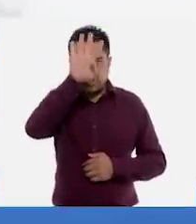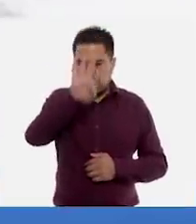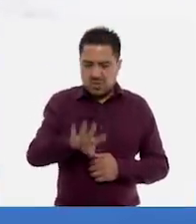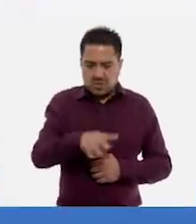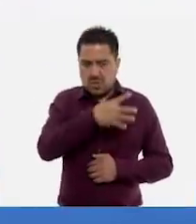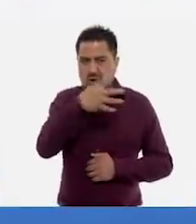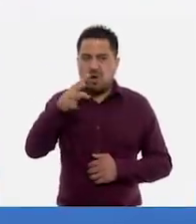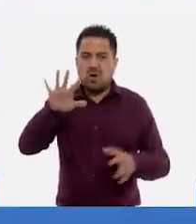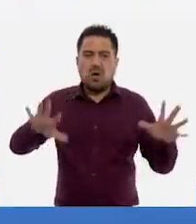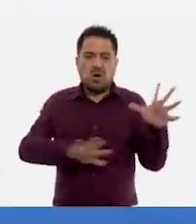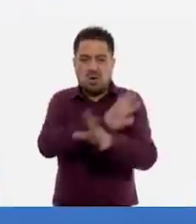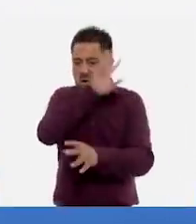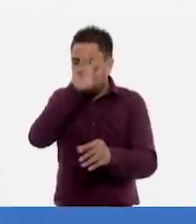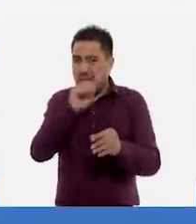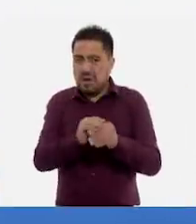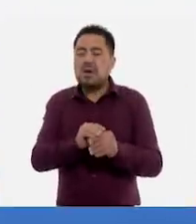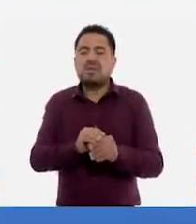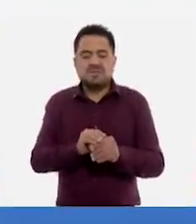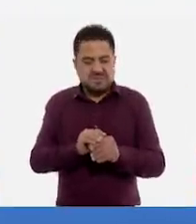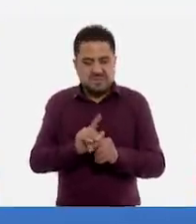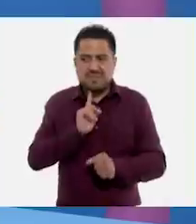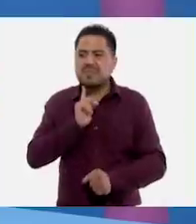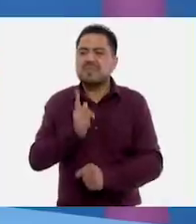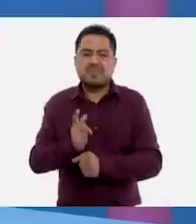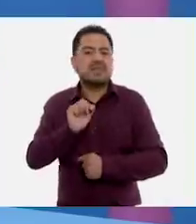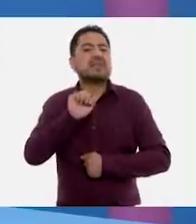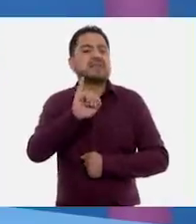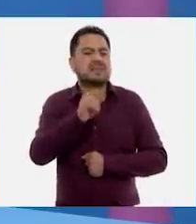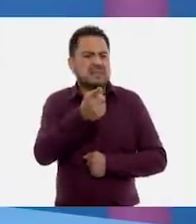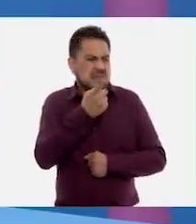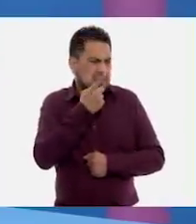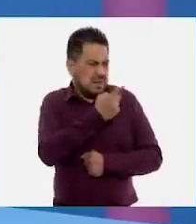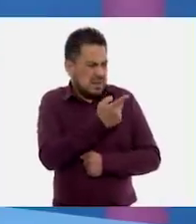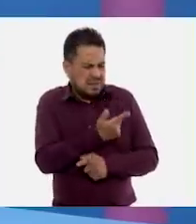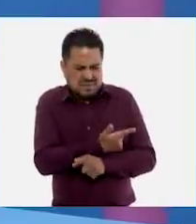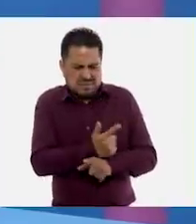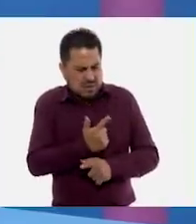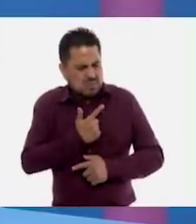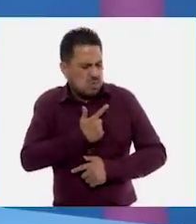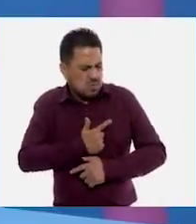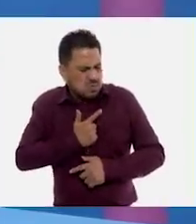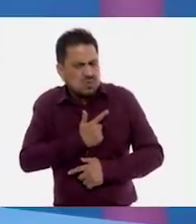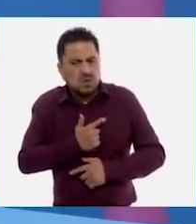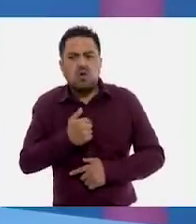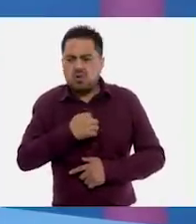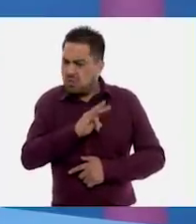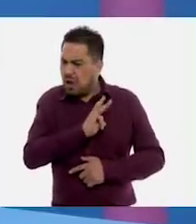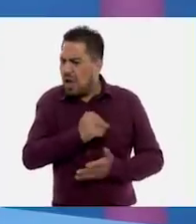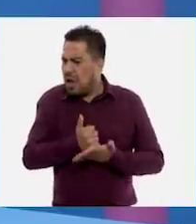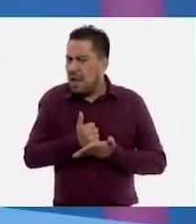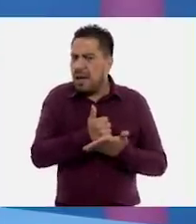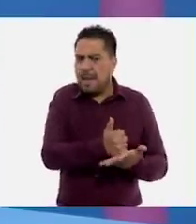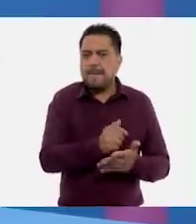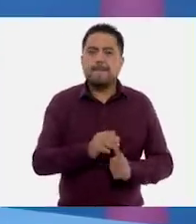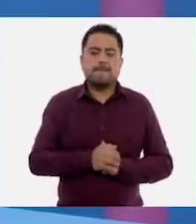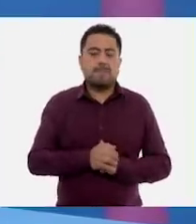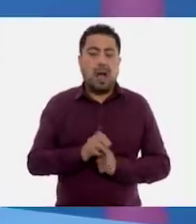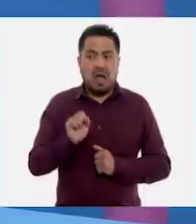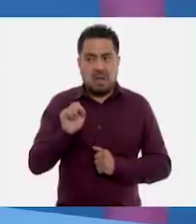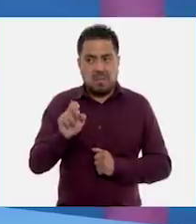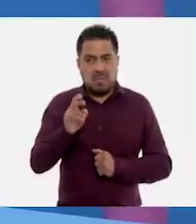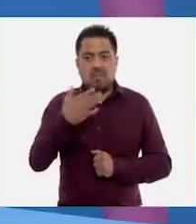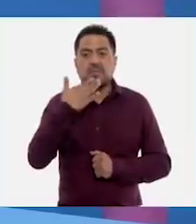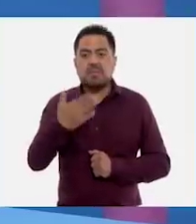todos estos formatos, ¿eh? Pues dígale, maestra, que con muchísimo gusto yo le ayudo.